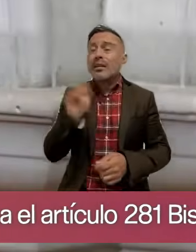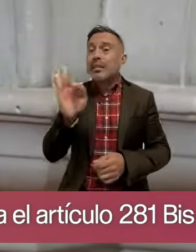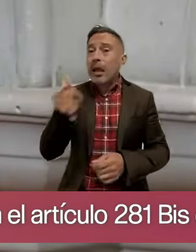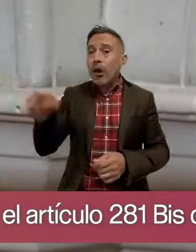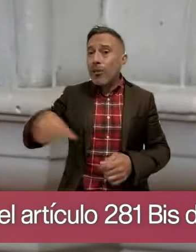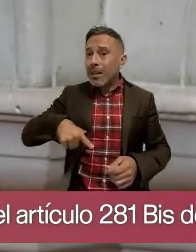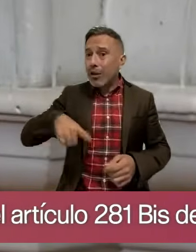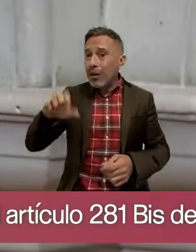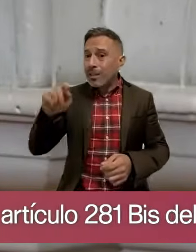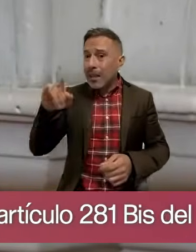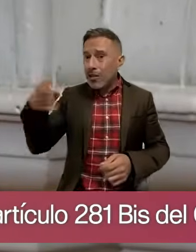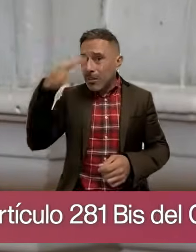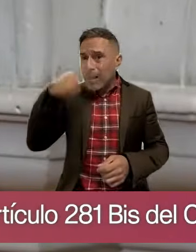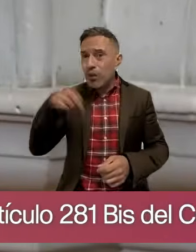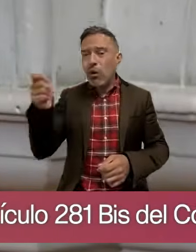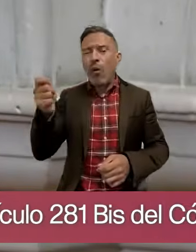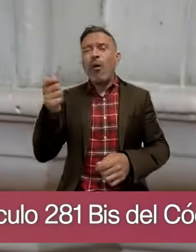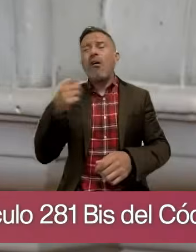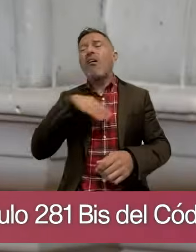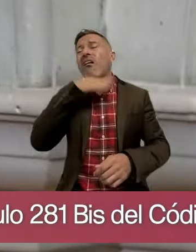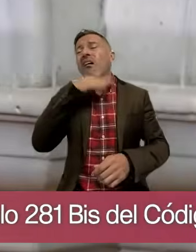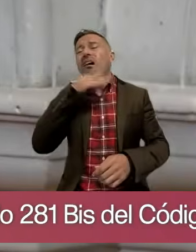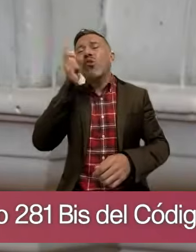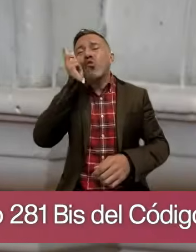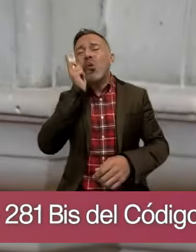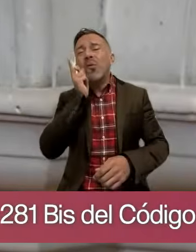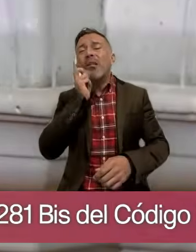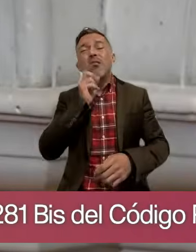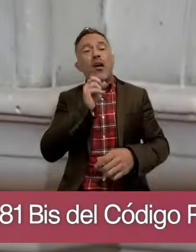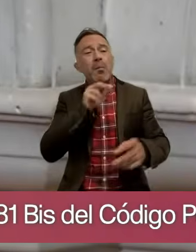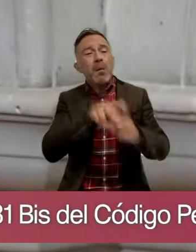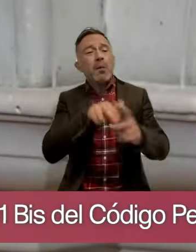siendo indiferente, ineficaz y permisivo ante el crimen. Es cuanto. Muchas gracias.